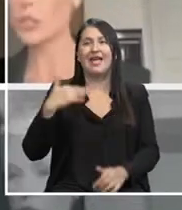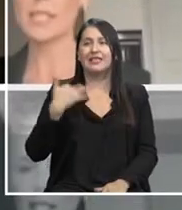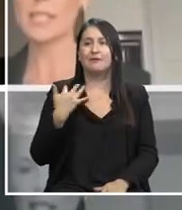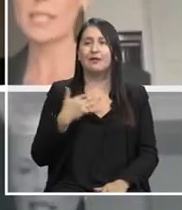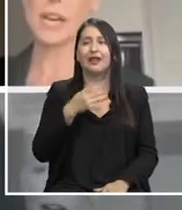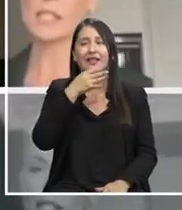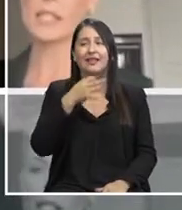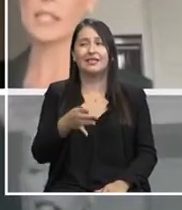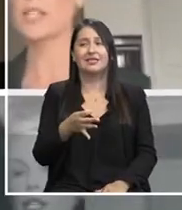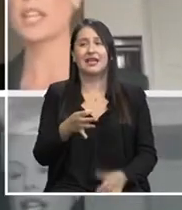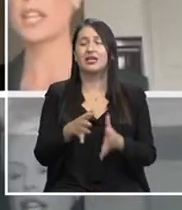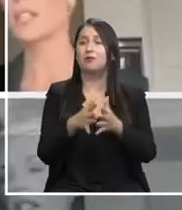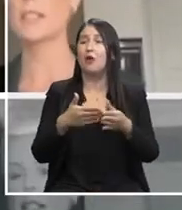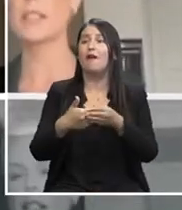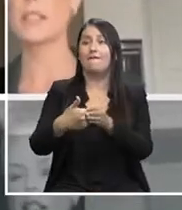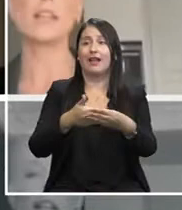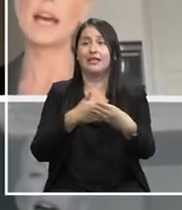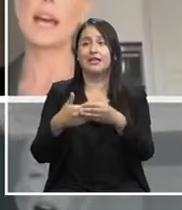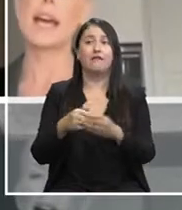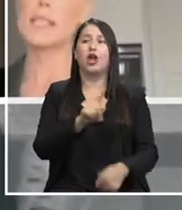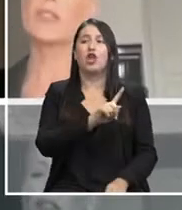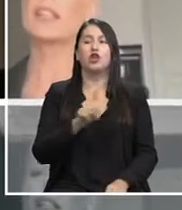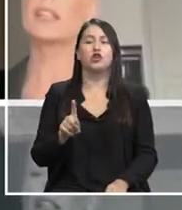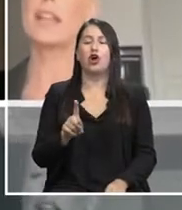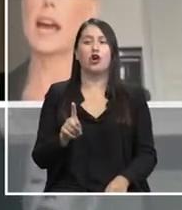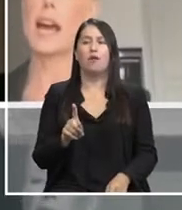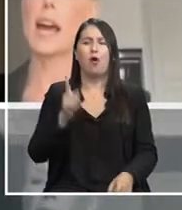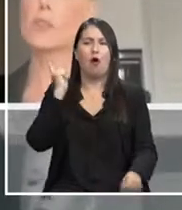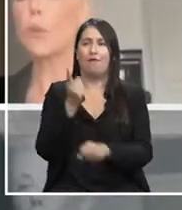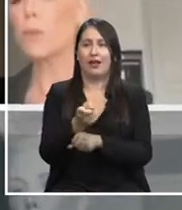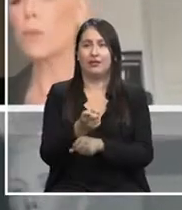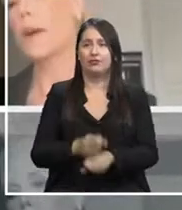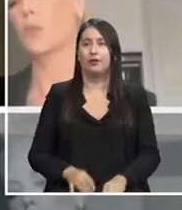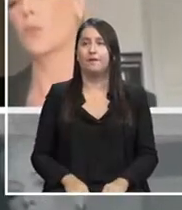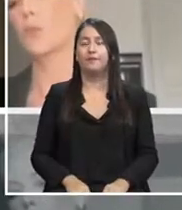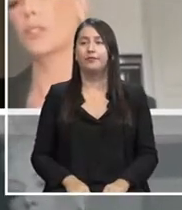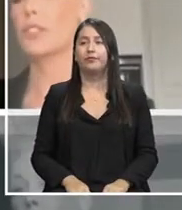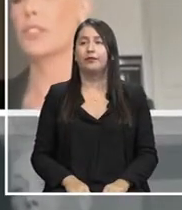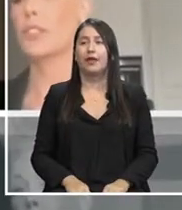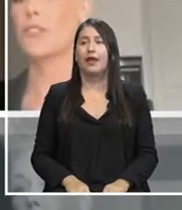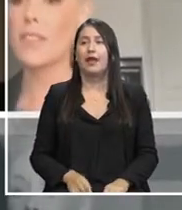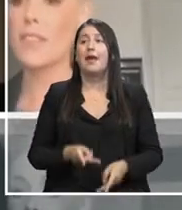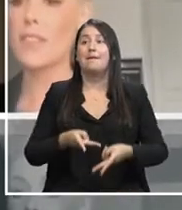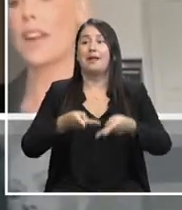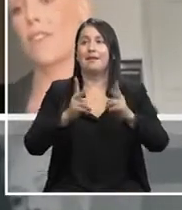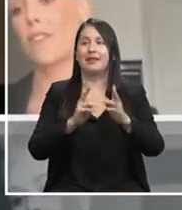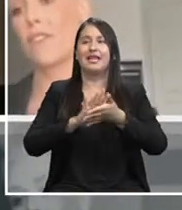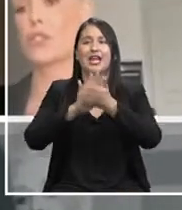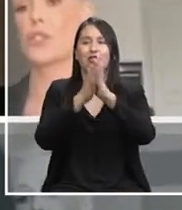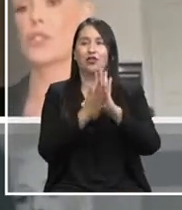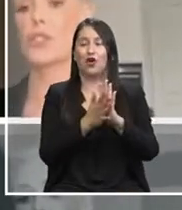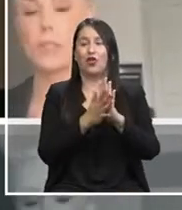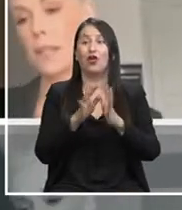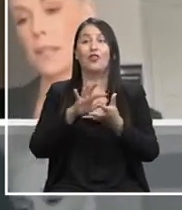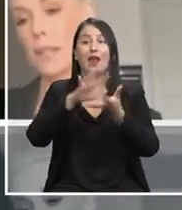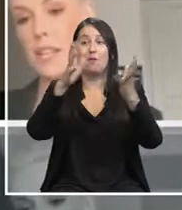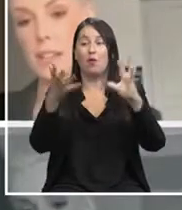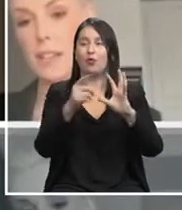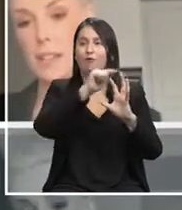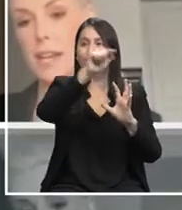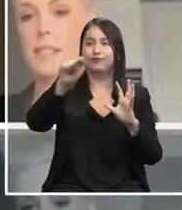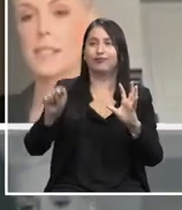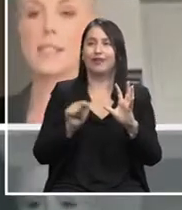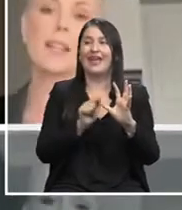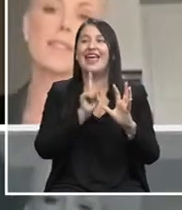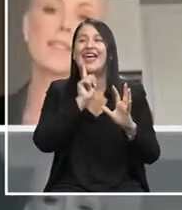un marco muy flexible, no una camisa de fuerza. Y realmente permite que todas las partes del mundo definan su versión de